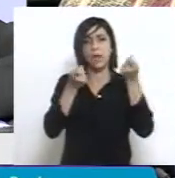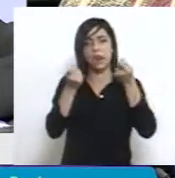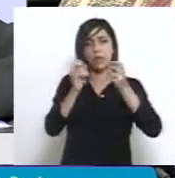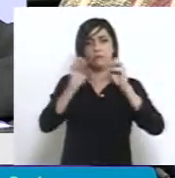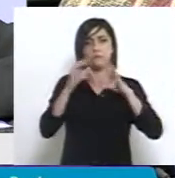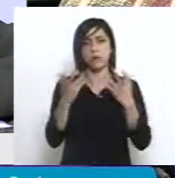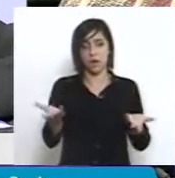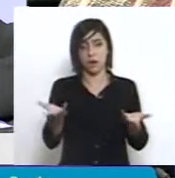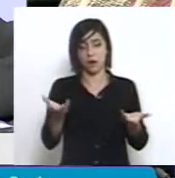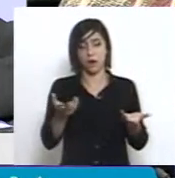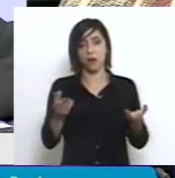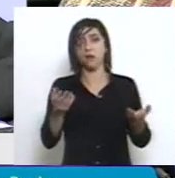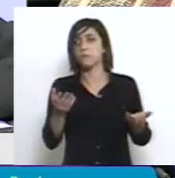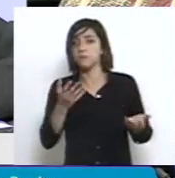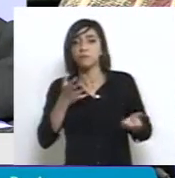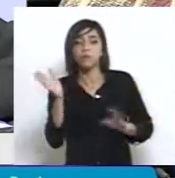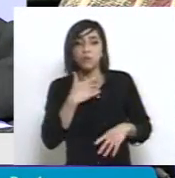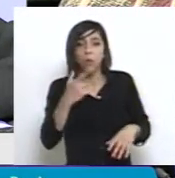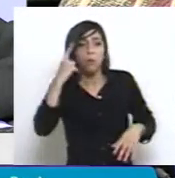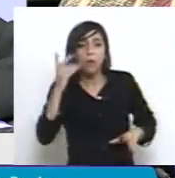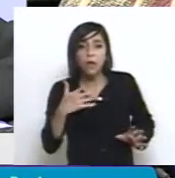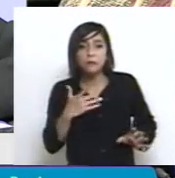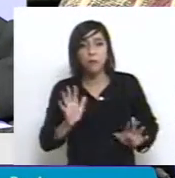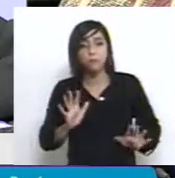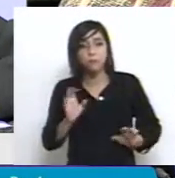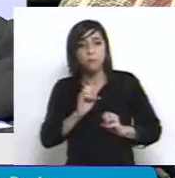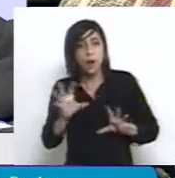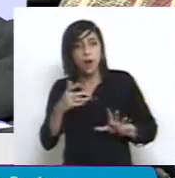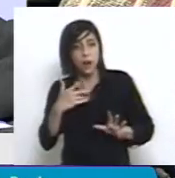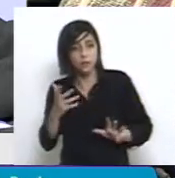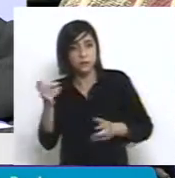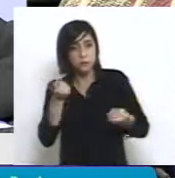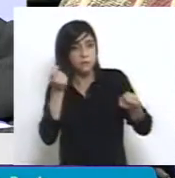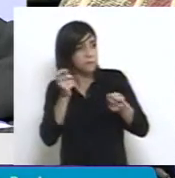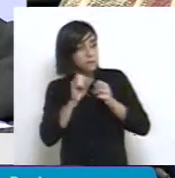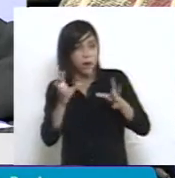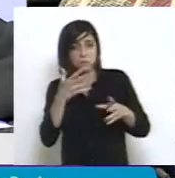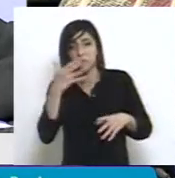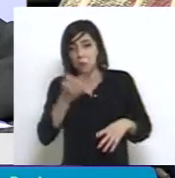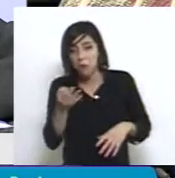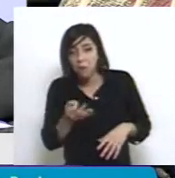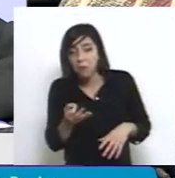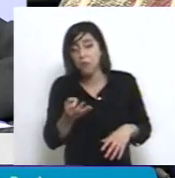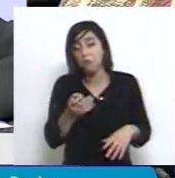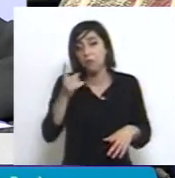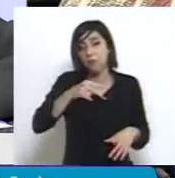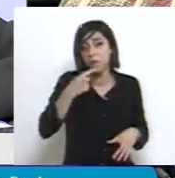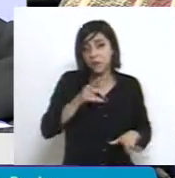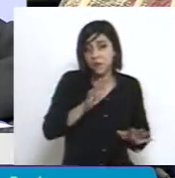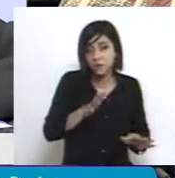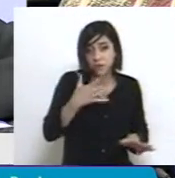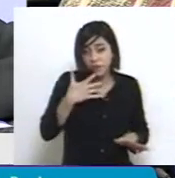12 años atrás, sea positivo. Y la verdad que quien dijo semejante barbaridad,